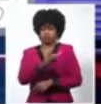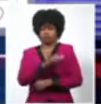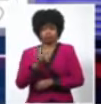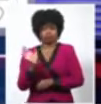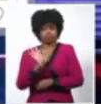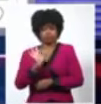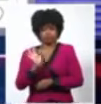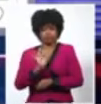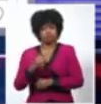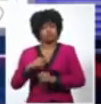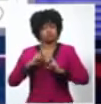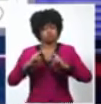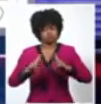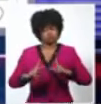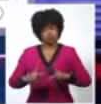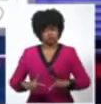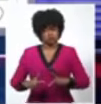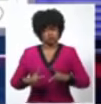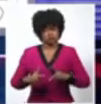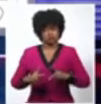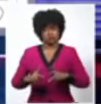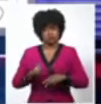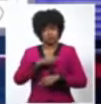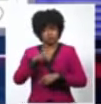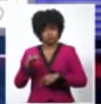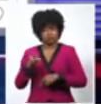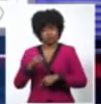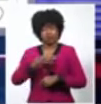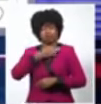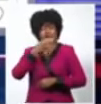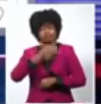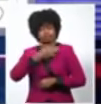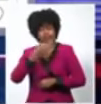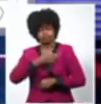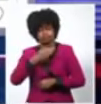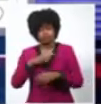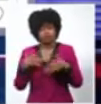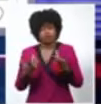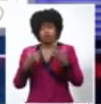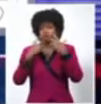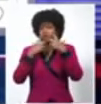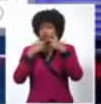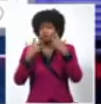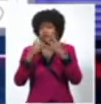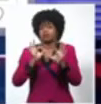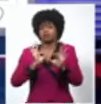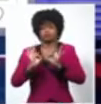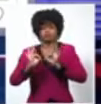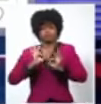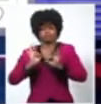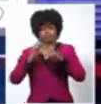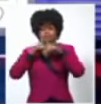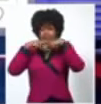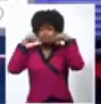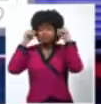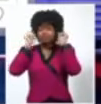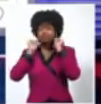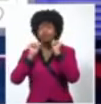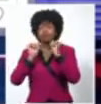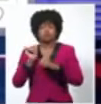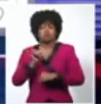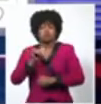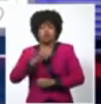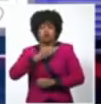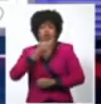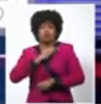más, el especialista ha dicho o se ha referido a la importancia de protegernos. Se refirió además a los cambios